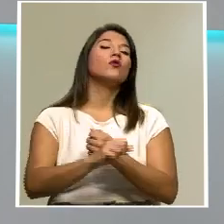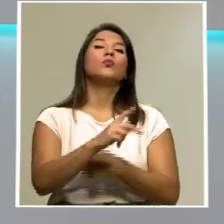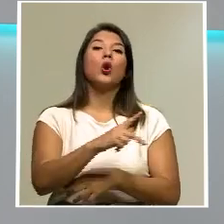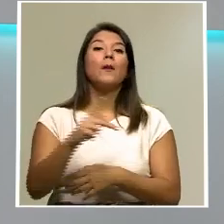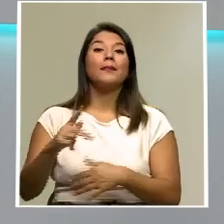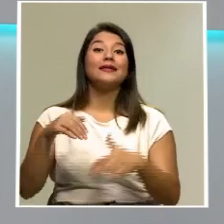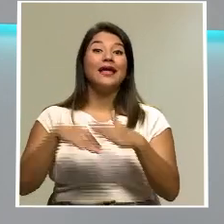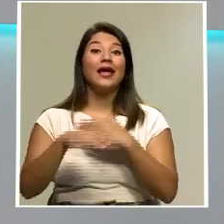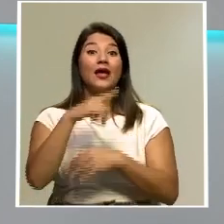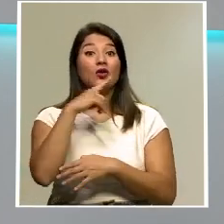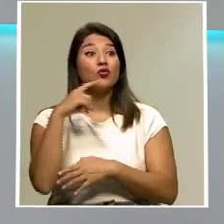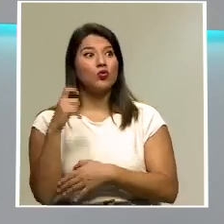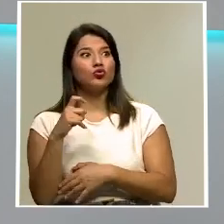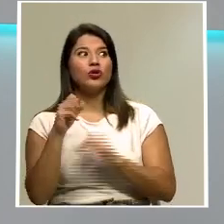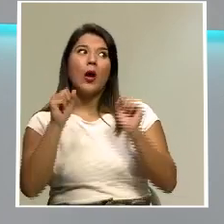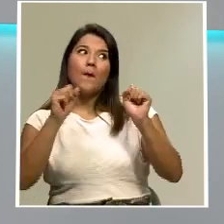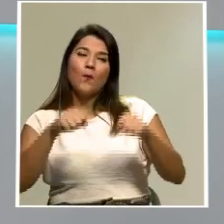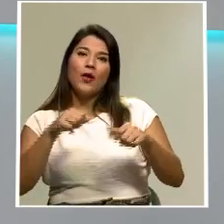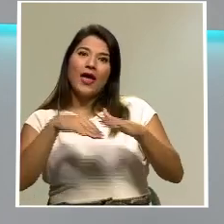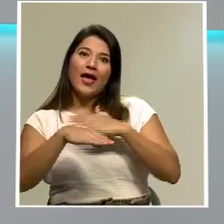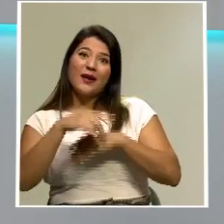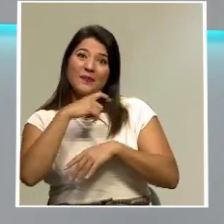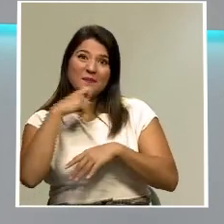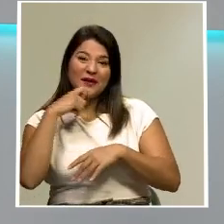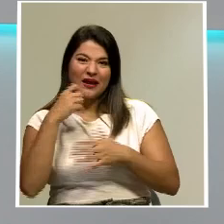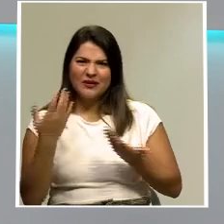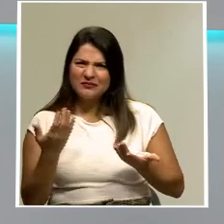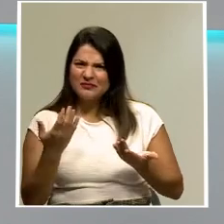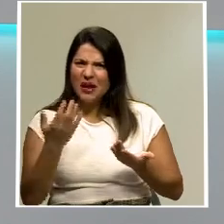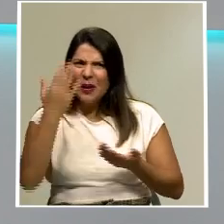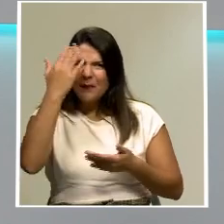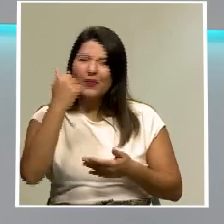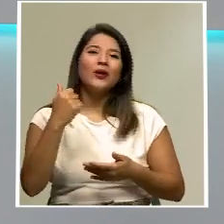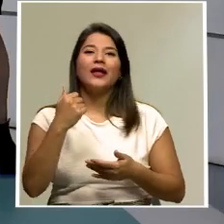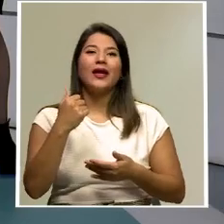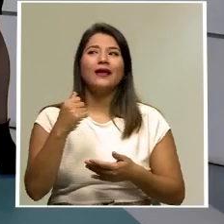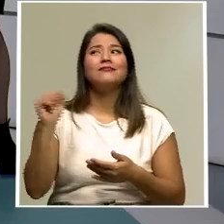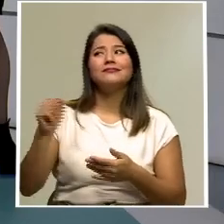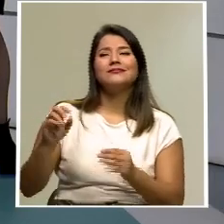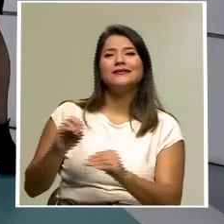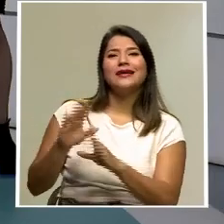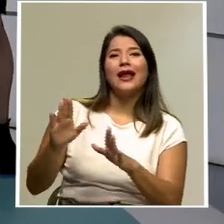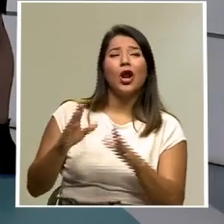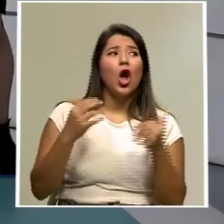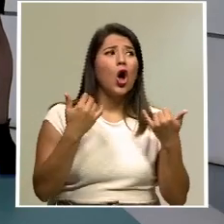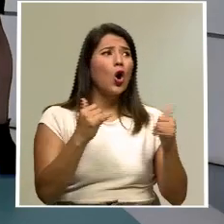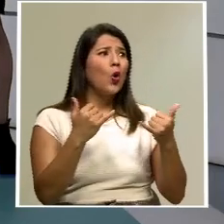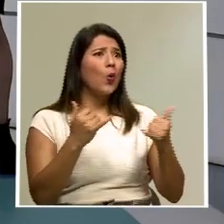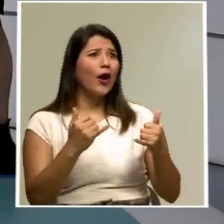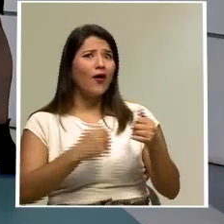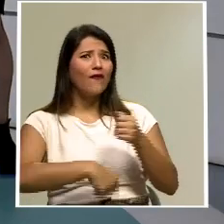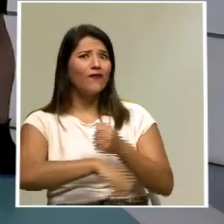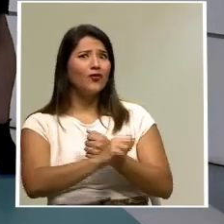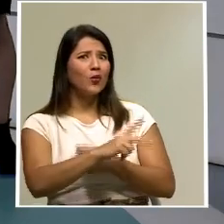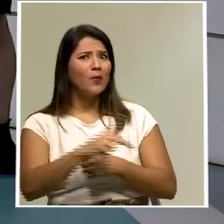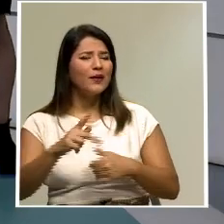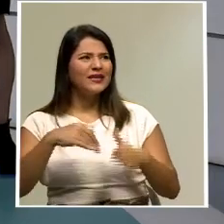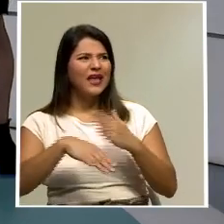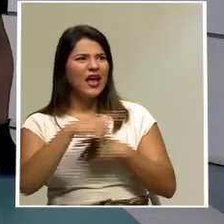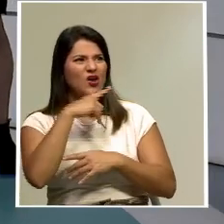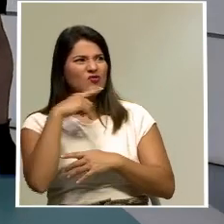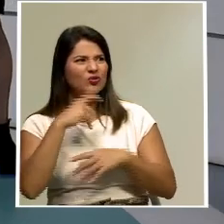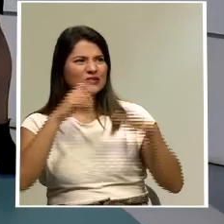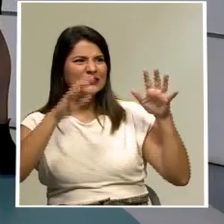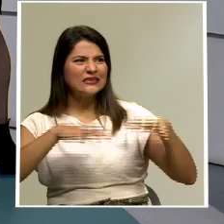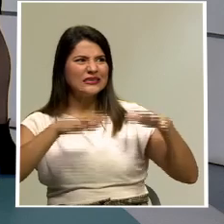en Rusia se haga en verano, porque me imagino lo que puede ser un partido de fútbol playa en Rusia en invierno.